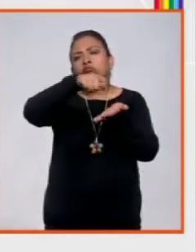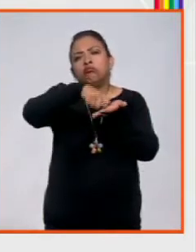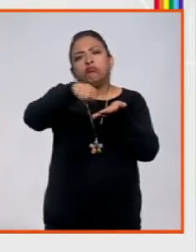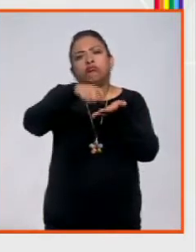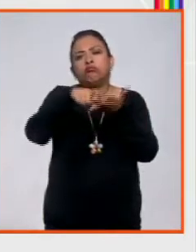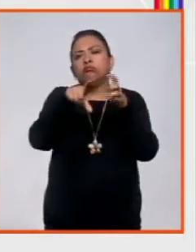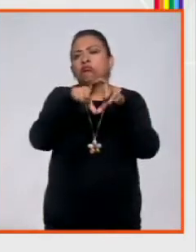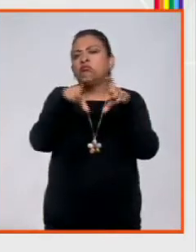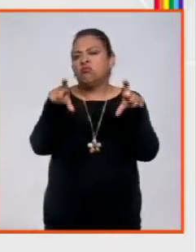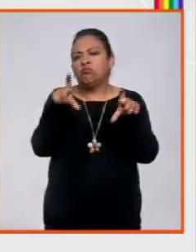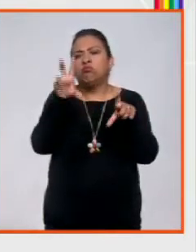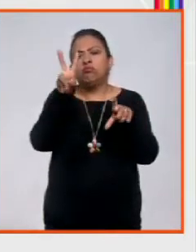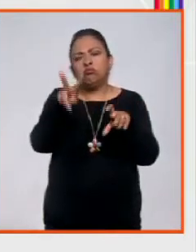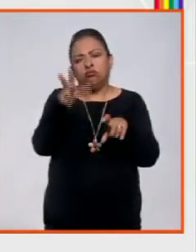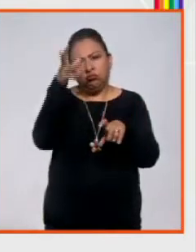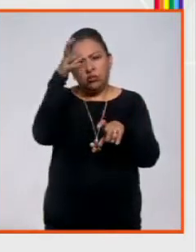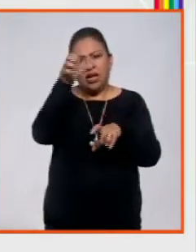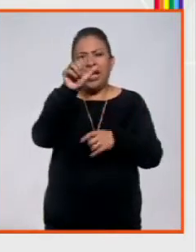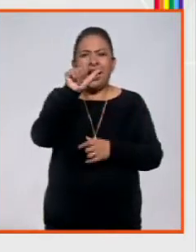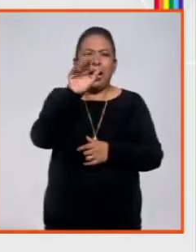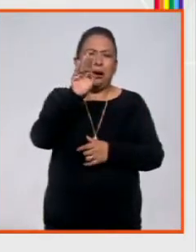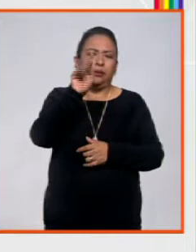un texto bastante abstracto